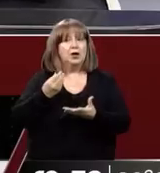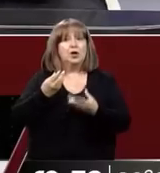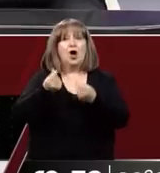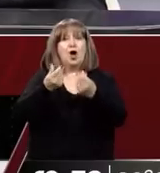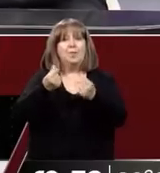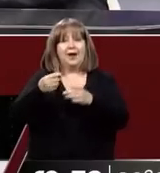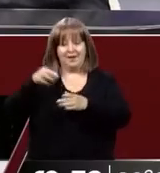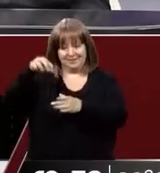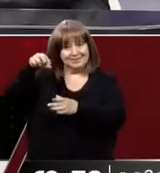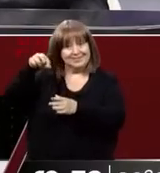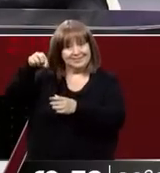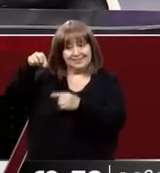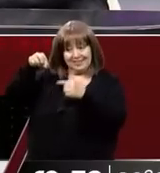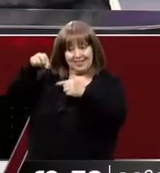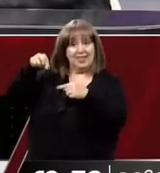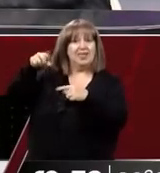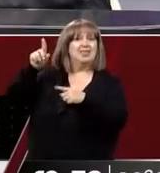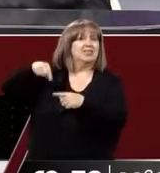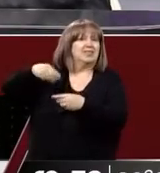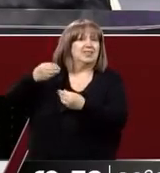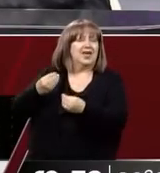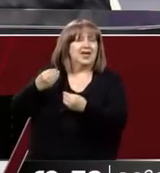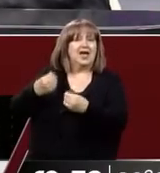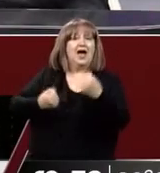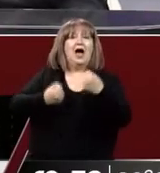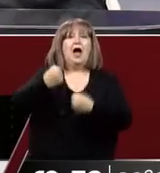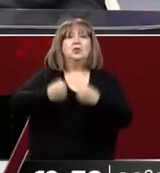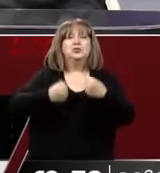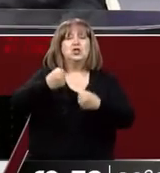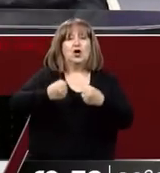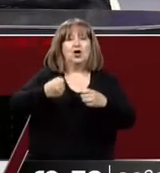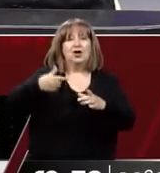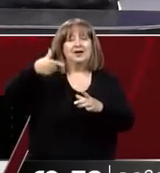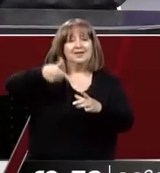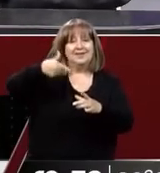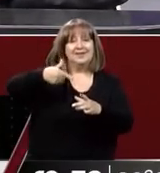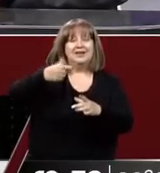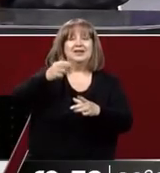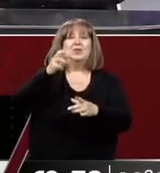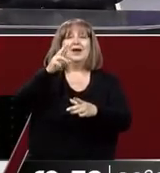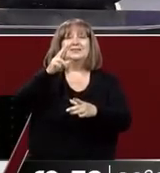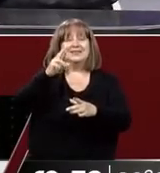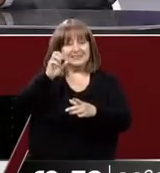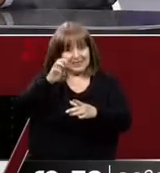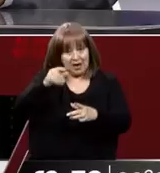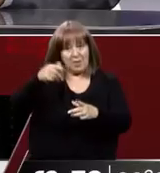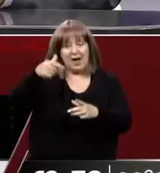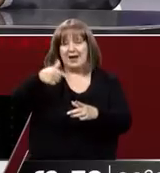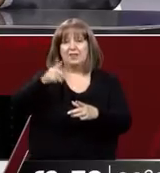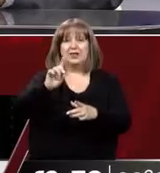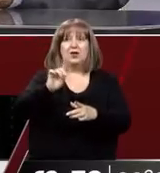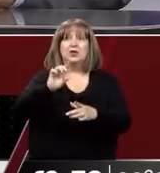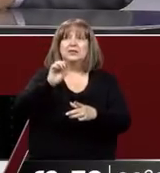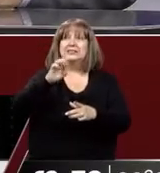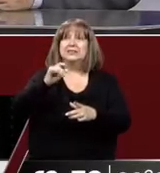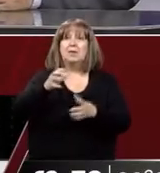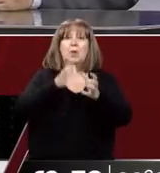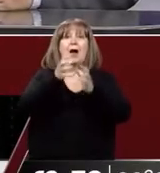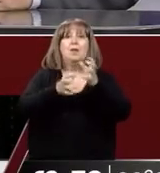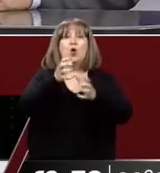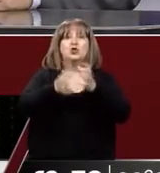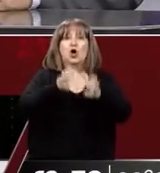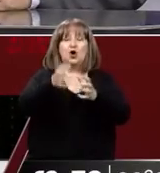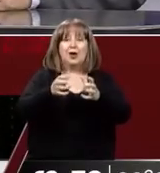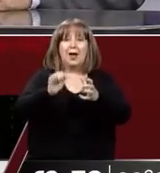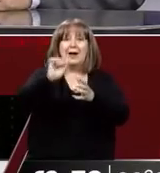mejor En qué se va a beneficiar aquí no comprando un veneno con el cual después muere su hijo y con el cual muere él mismo Sí la verdad es que el